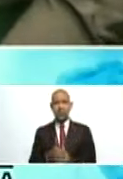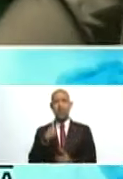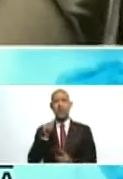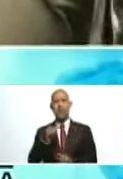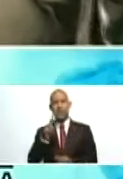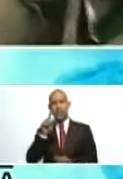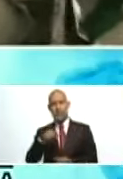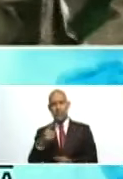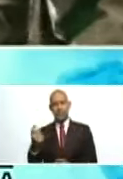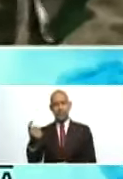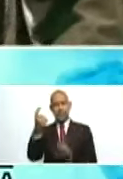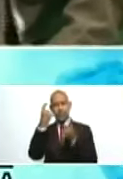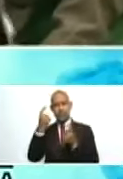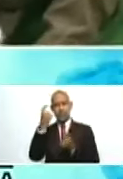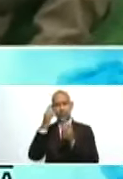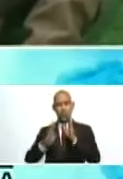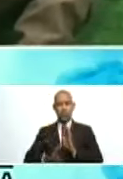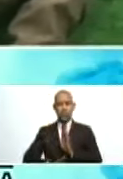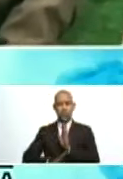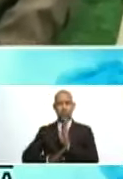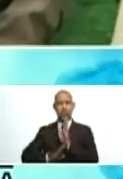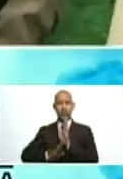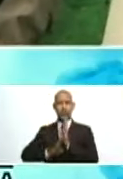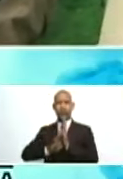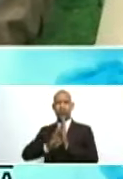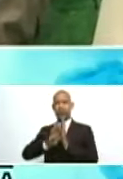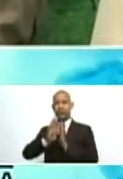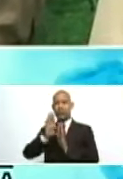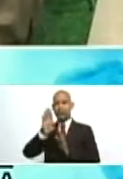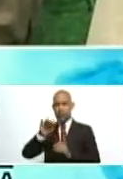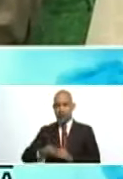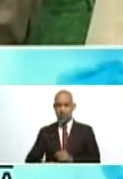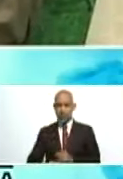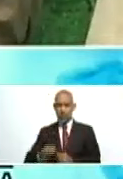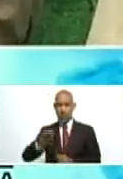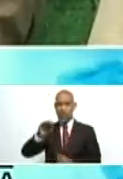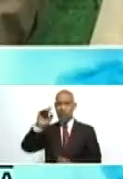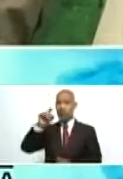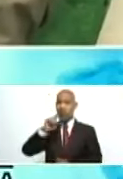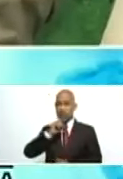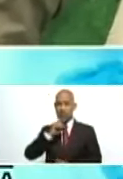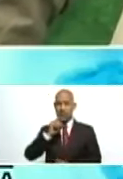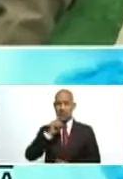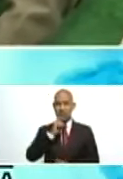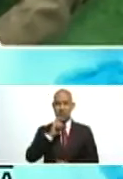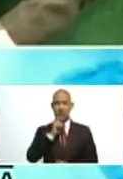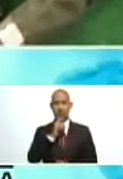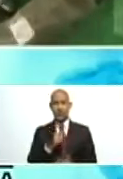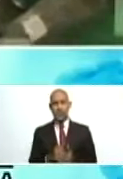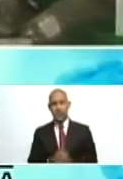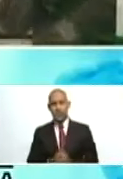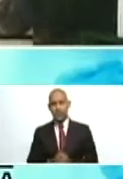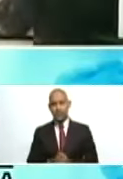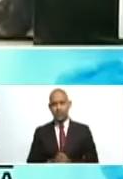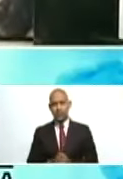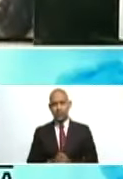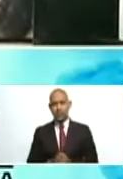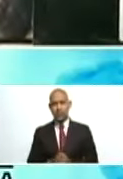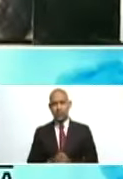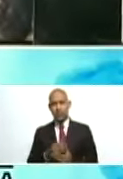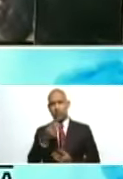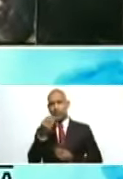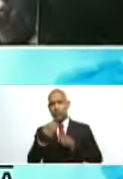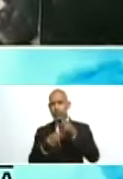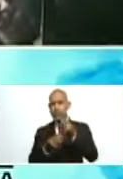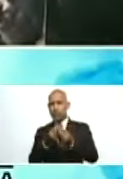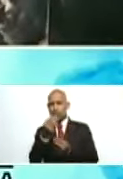forjarse con una infancia dura, difícil, nuestro Libertador. Y luego con una